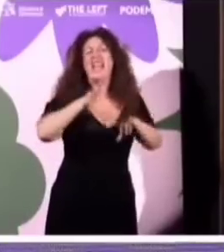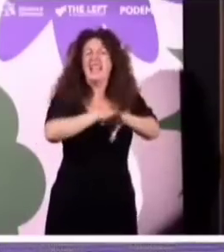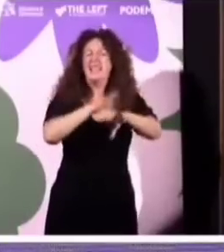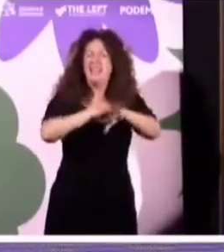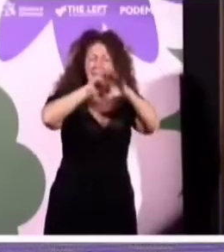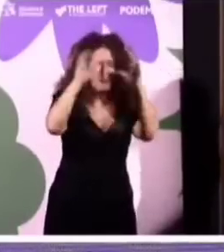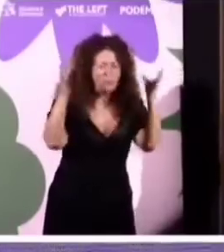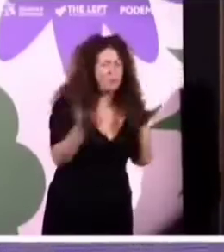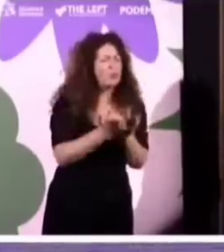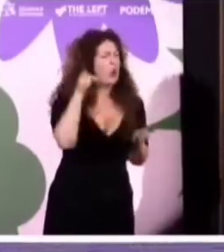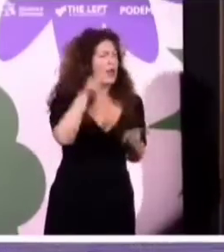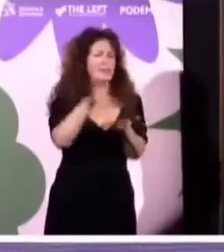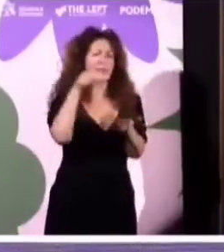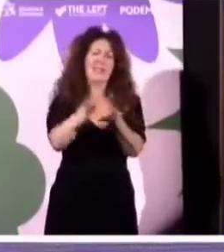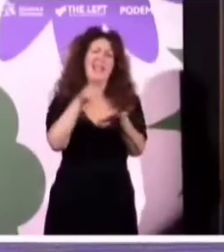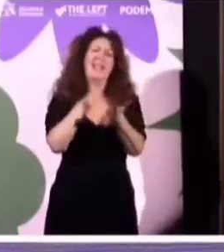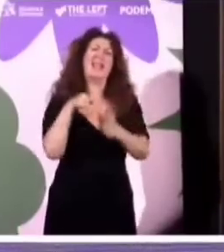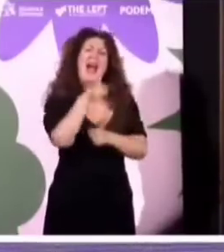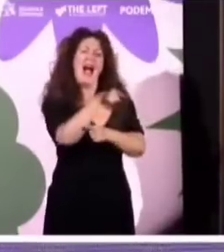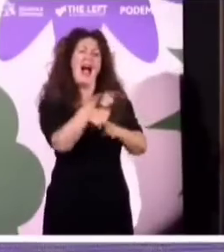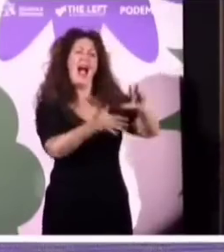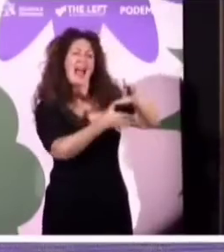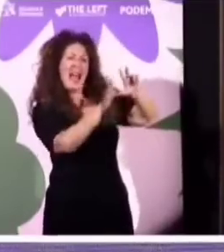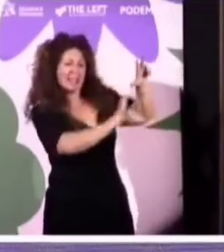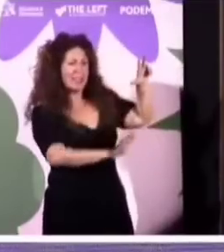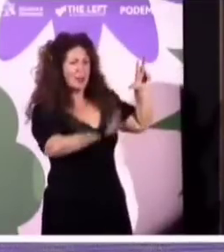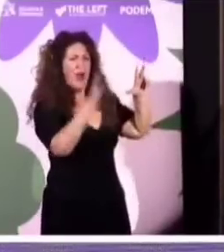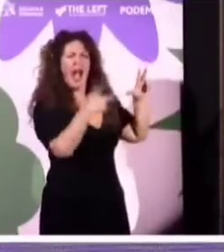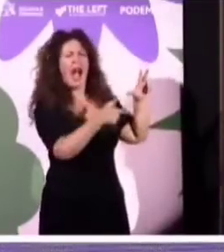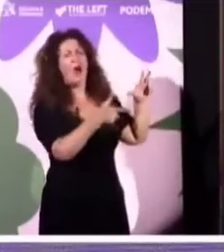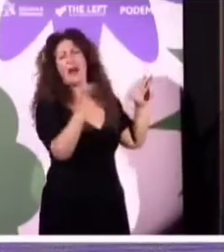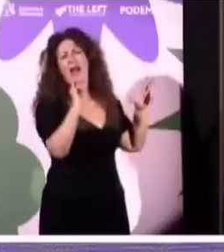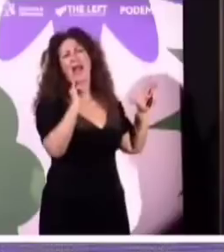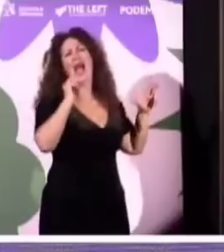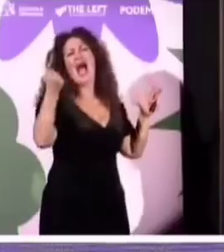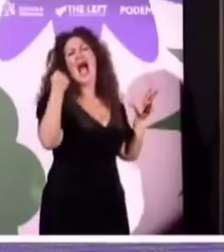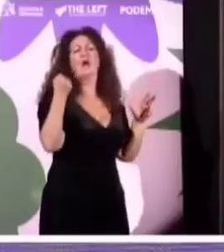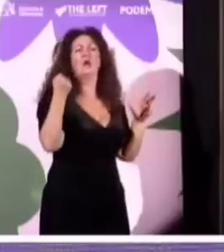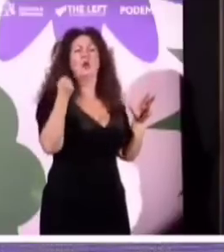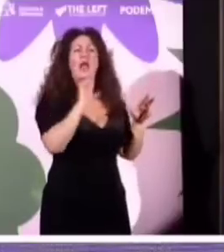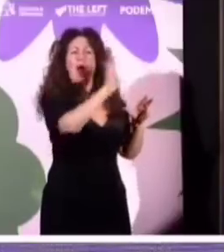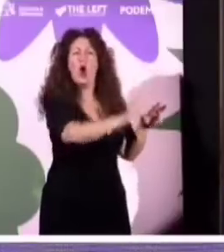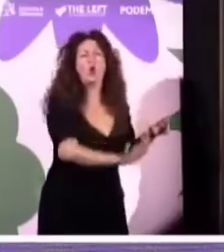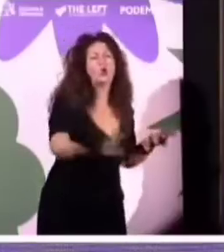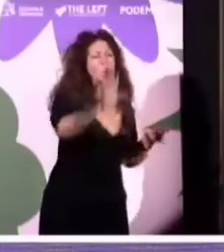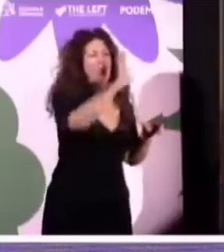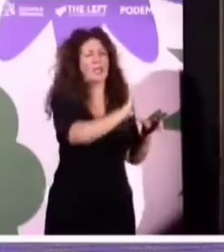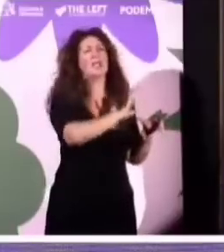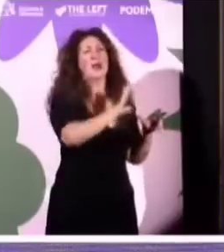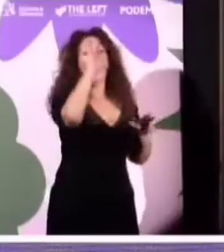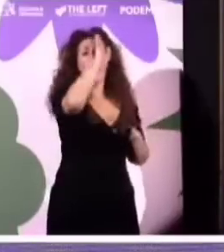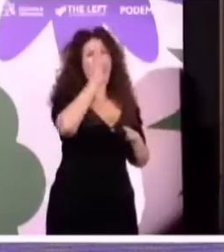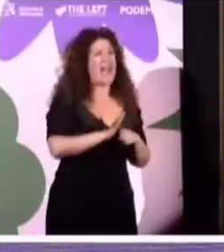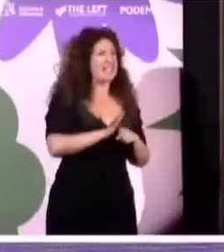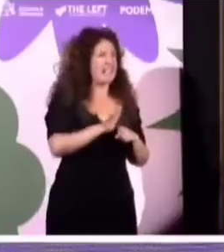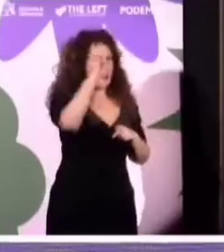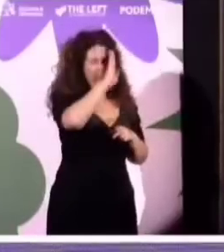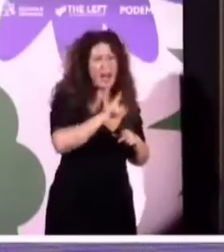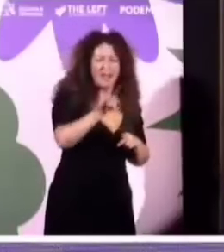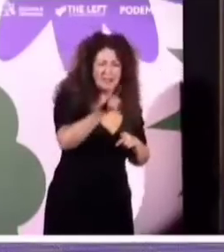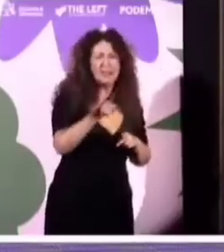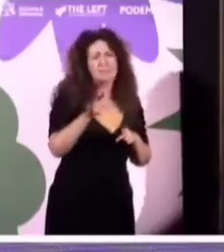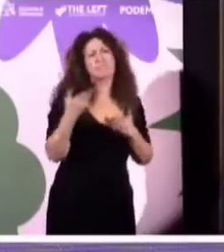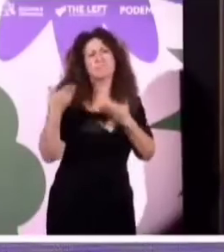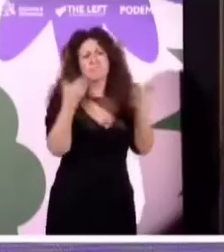mundo a los compañeros latinoamericanos que ahora tienen a una autoridad continental de primer orden como es Brasil, trabajando a favor de